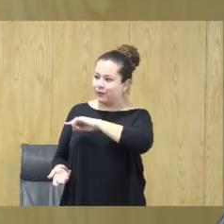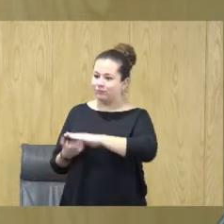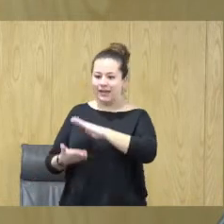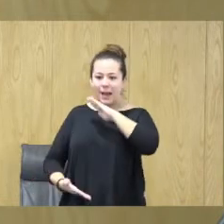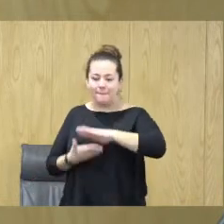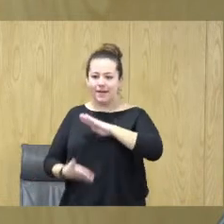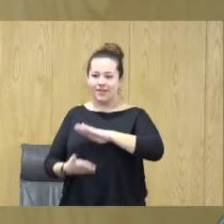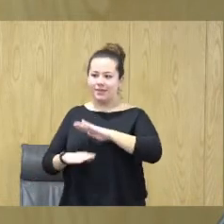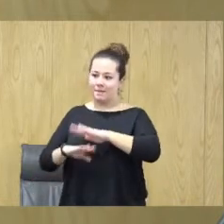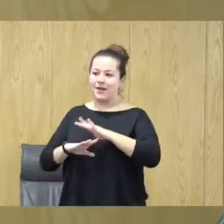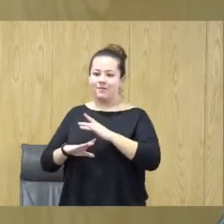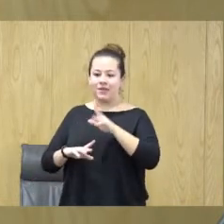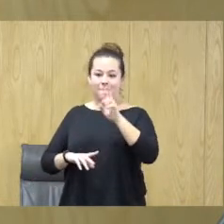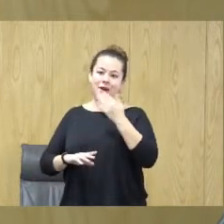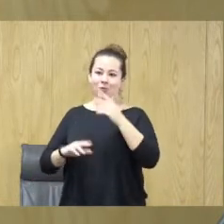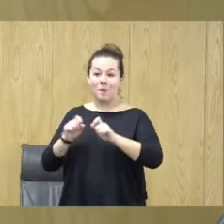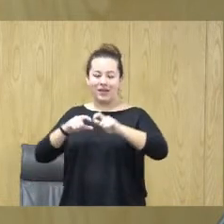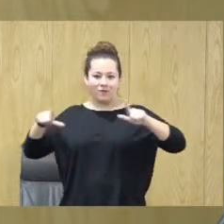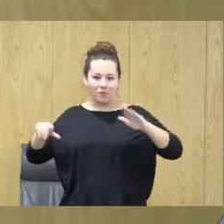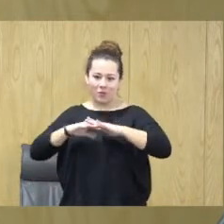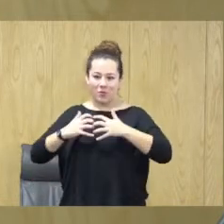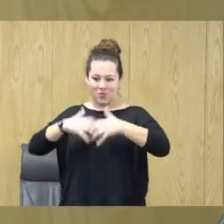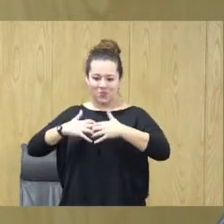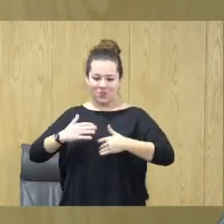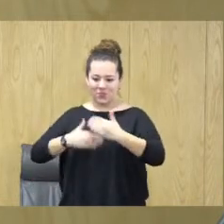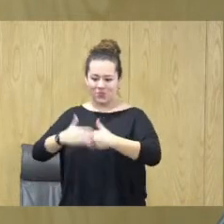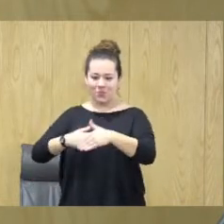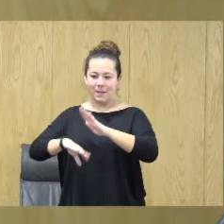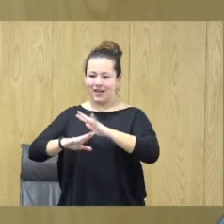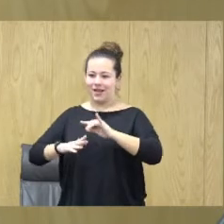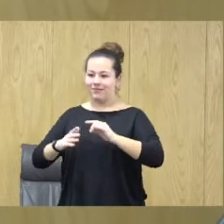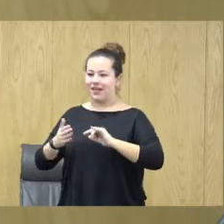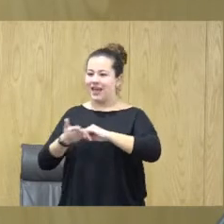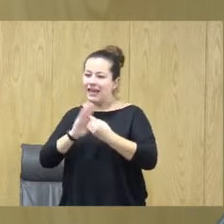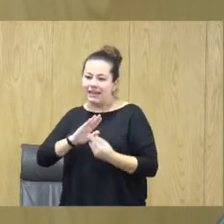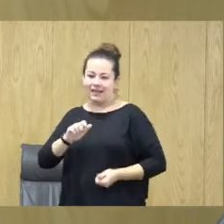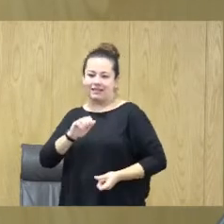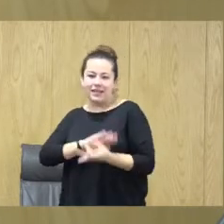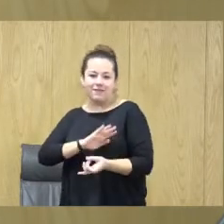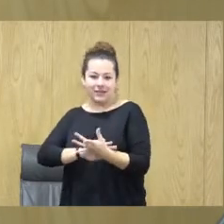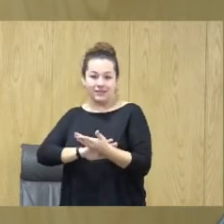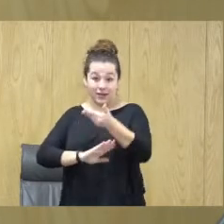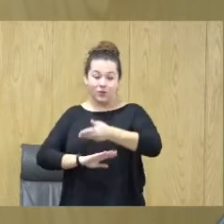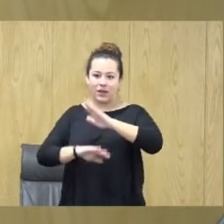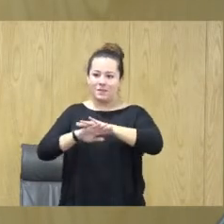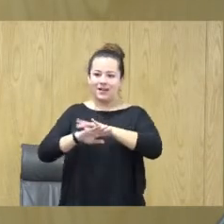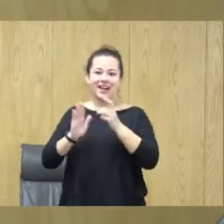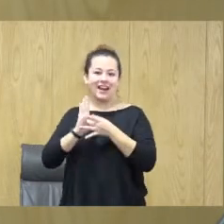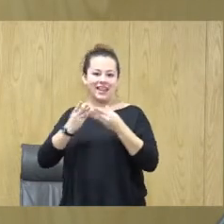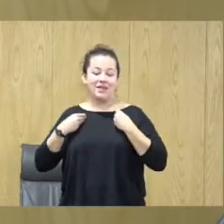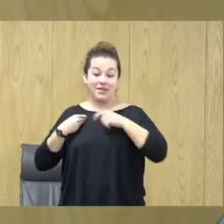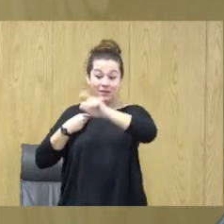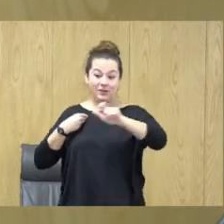de plataforma y de promotora de tantas iniciativas importantes para la mejora de la calidad de vida